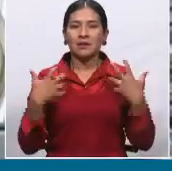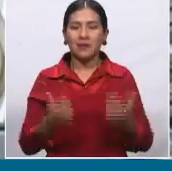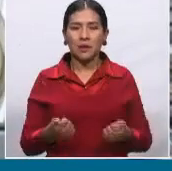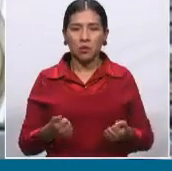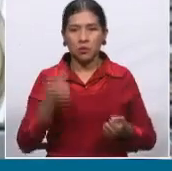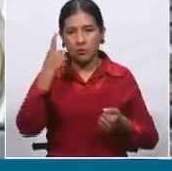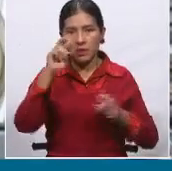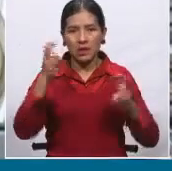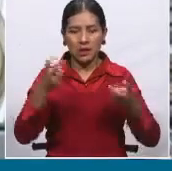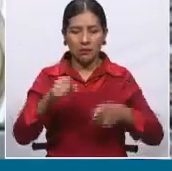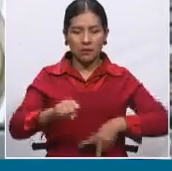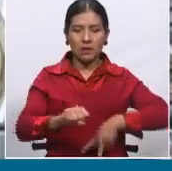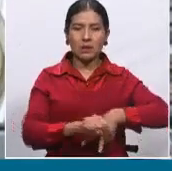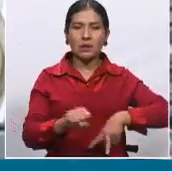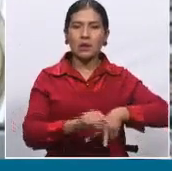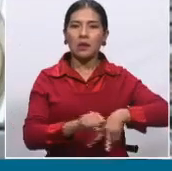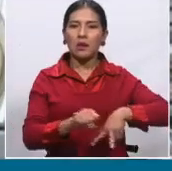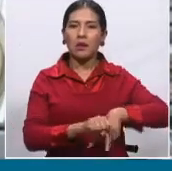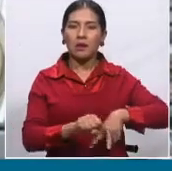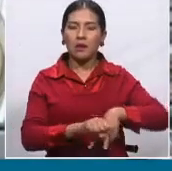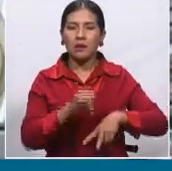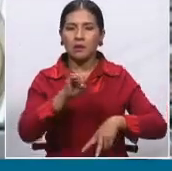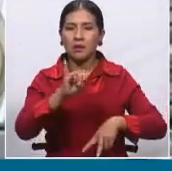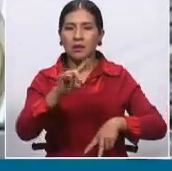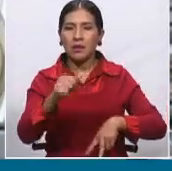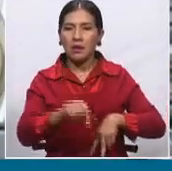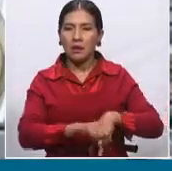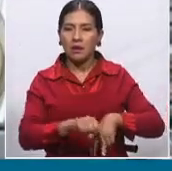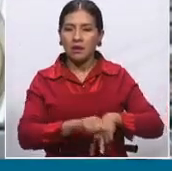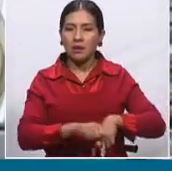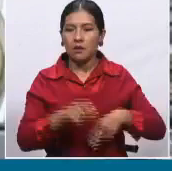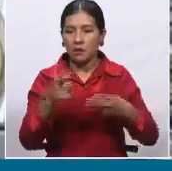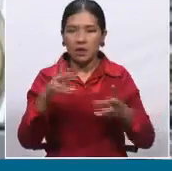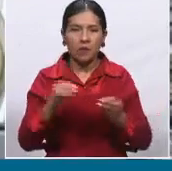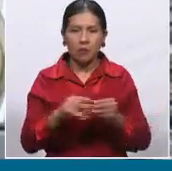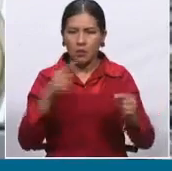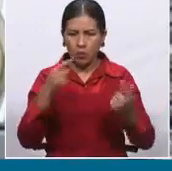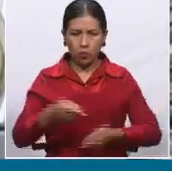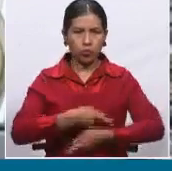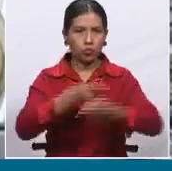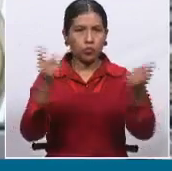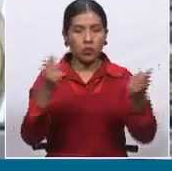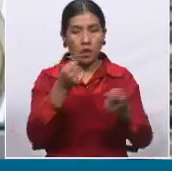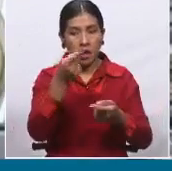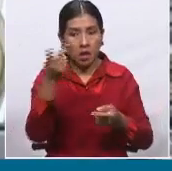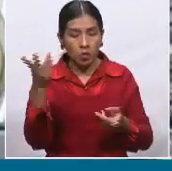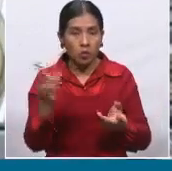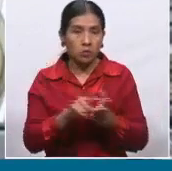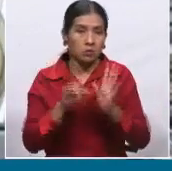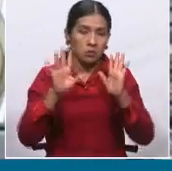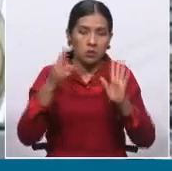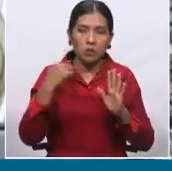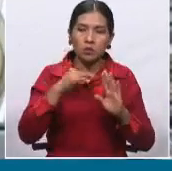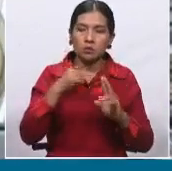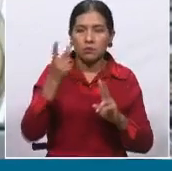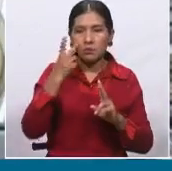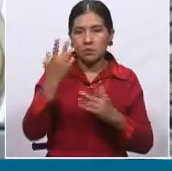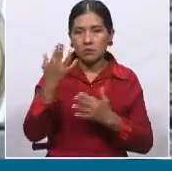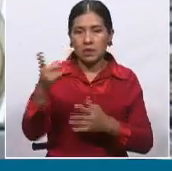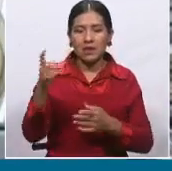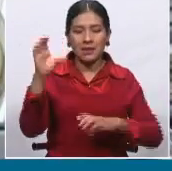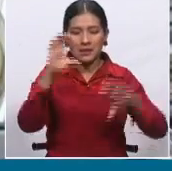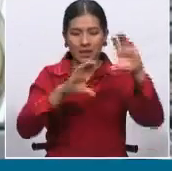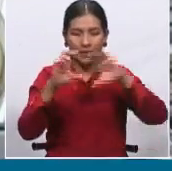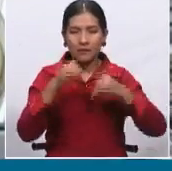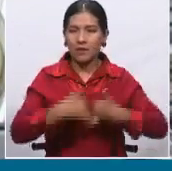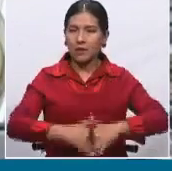contra el VIH-SIDA. Estos artículos se han ido difundiendo, seguramente nuestros científicos tendrán que